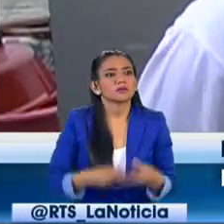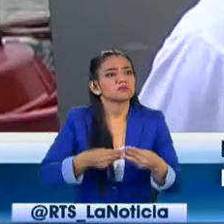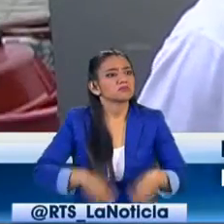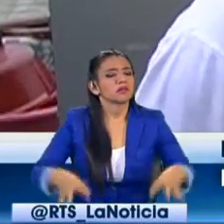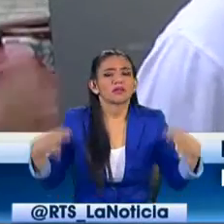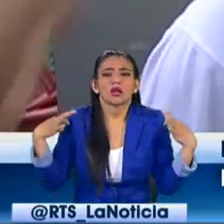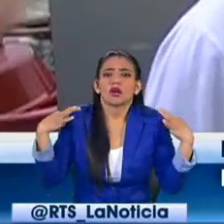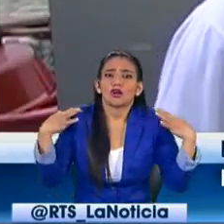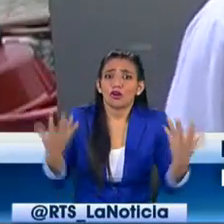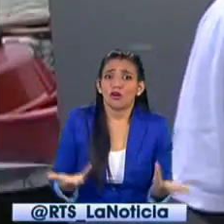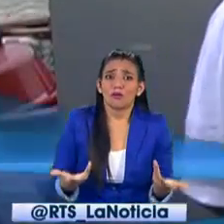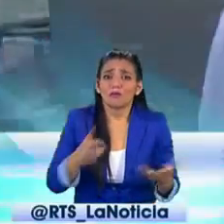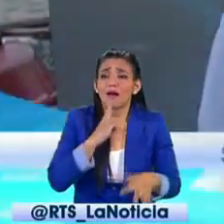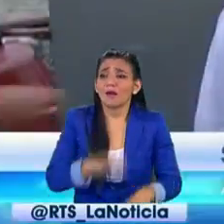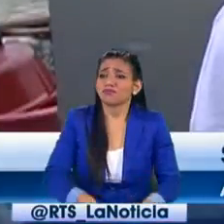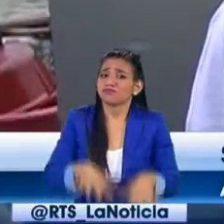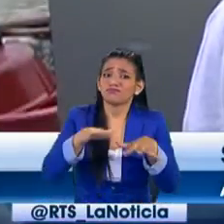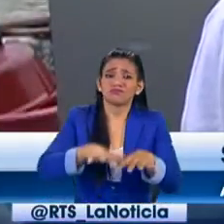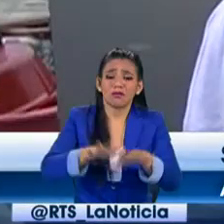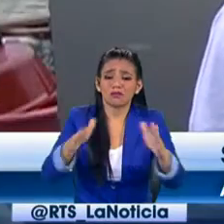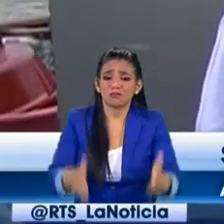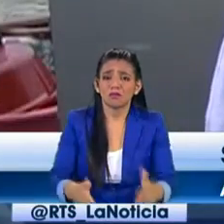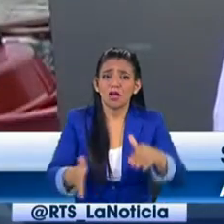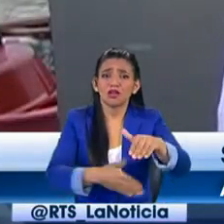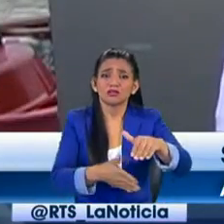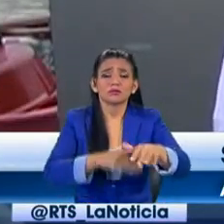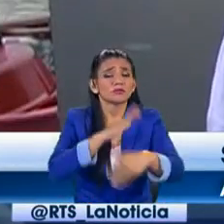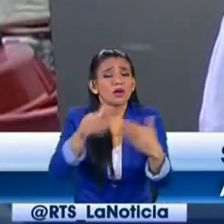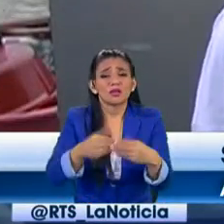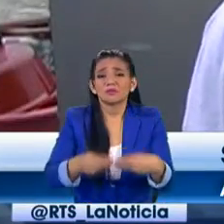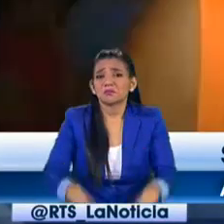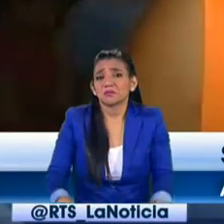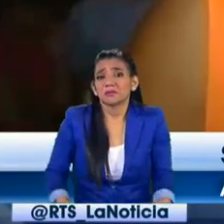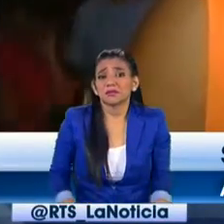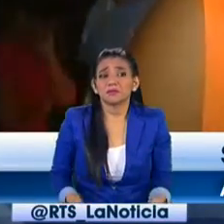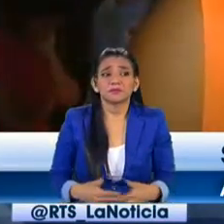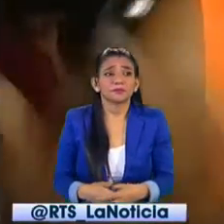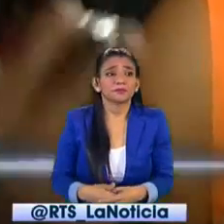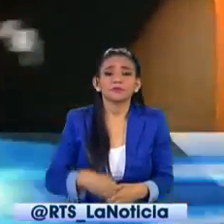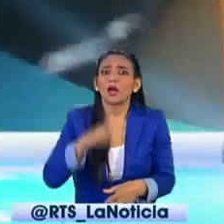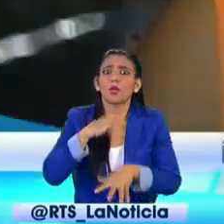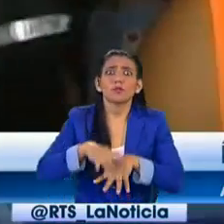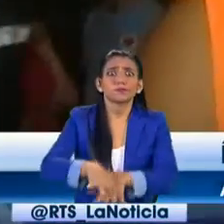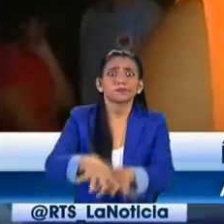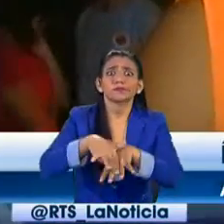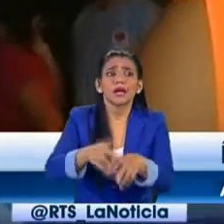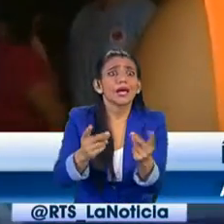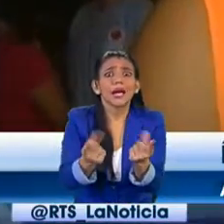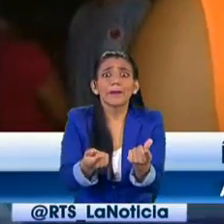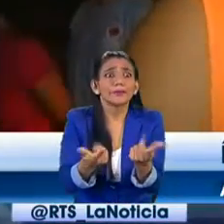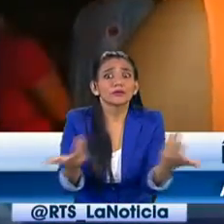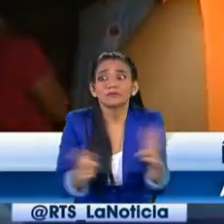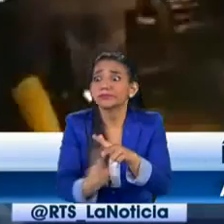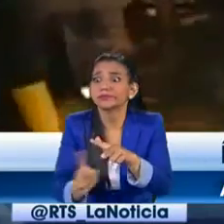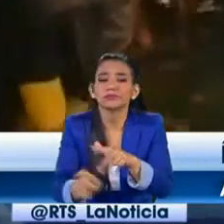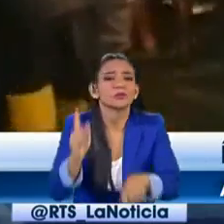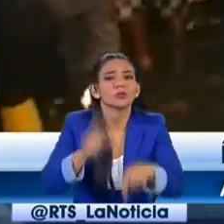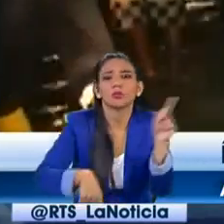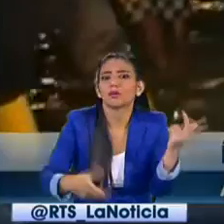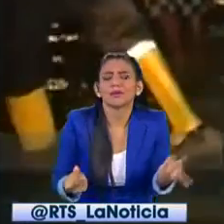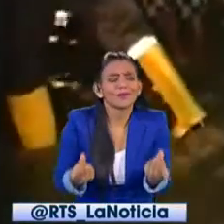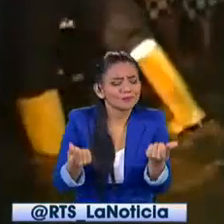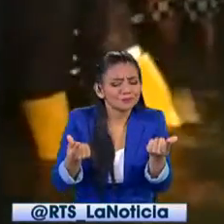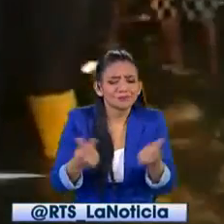ropa que se me ha mojado, la cómoda, la cocina, todo eso se me ha perdido. La corriente fue tan rápido que no dio tiempo a sacar nada.